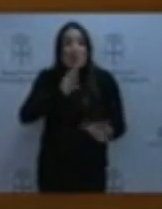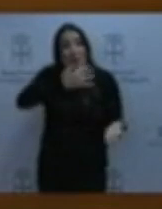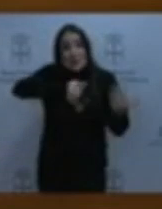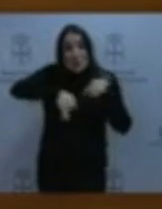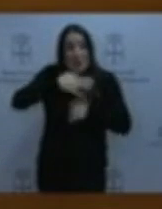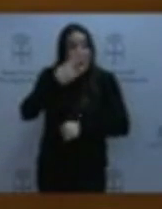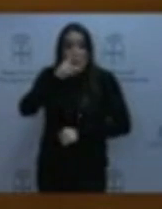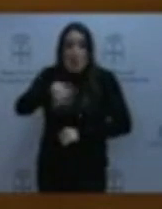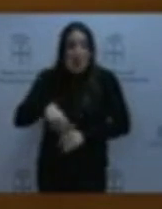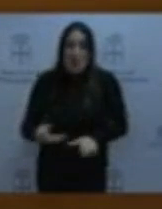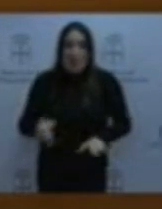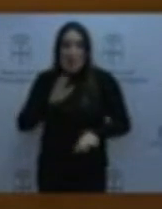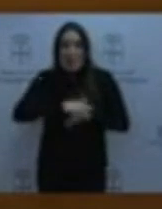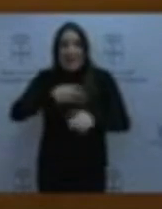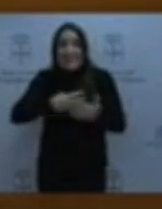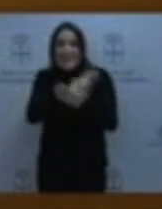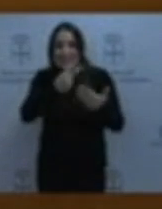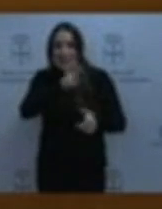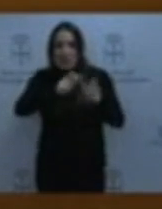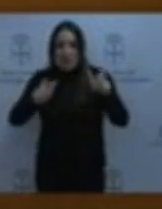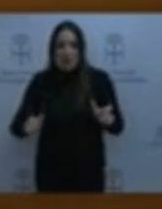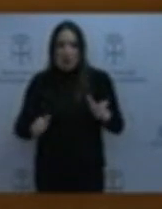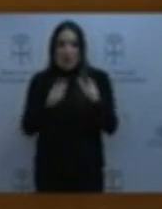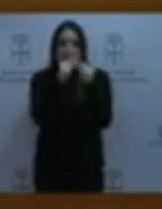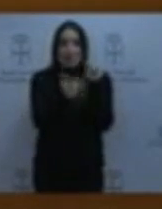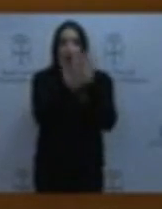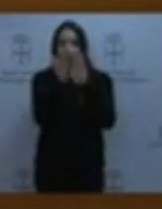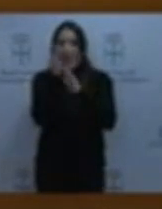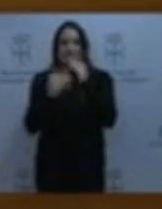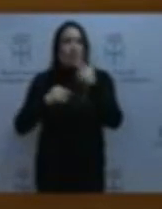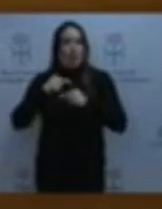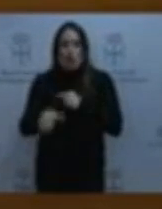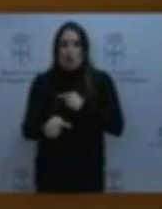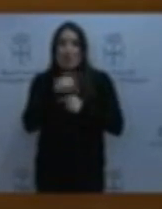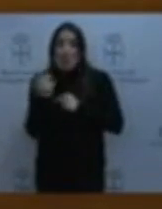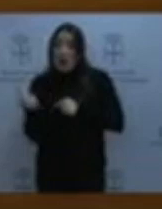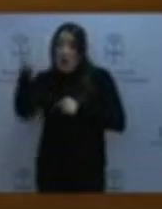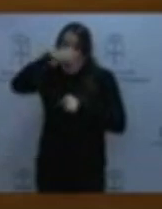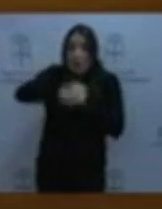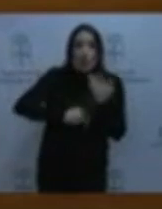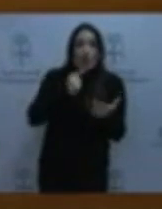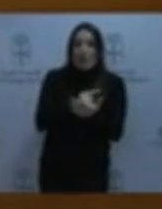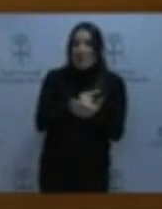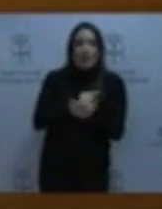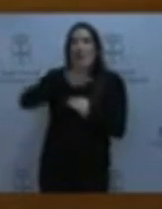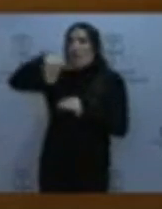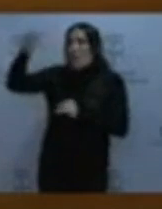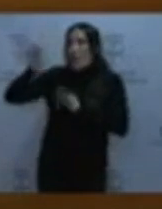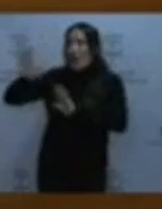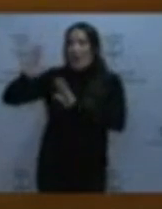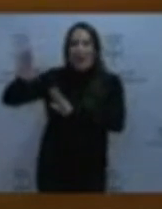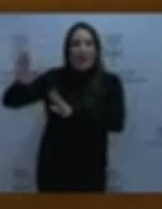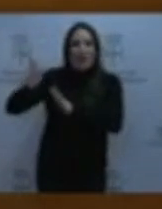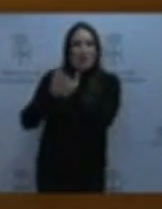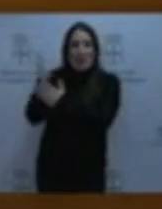valen a las 17 personas que se van diariamente de Asturias, que no van a volver a la Asturias del pueblo esta mañana, que se van a quedar fuera. Porque ustedes